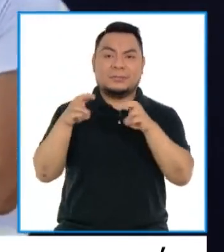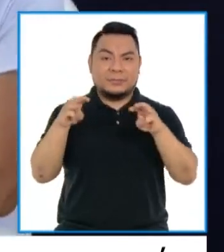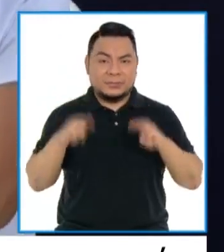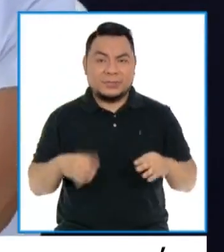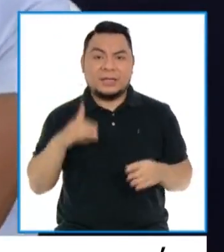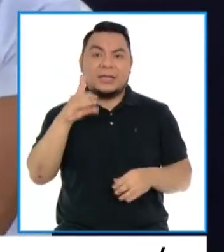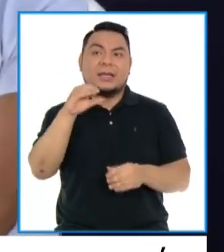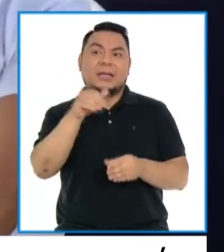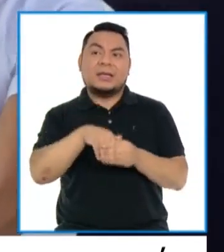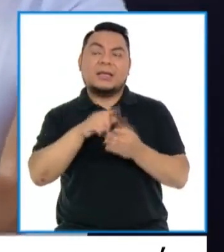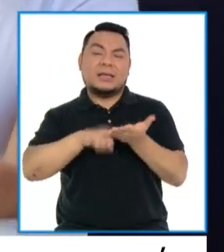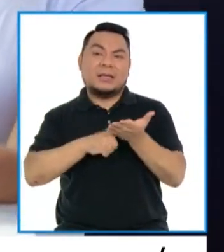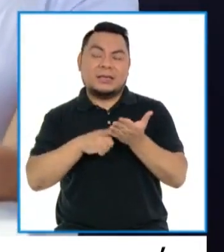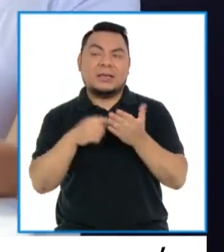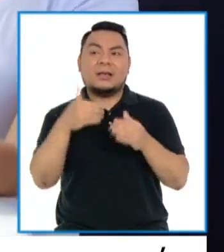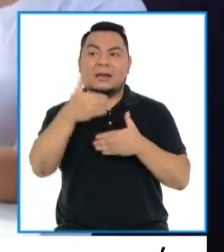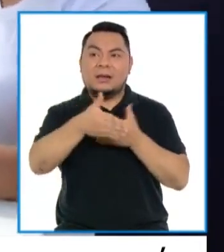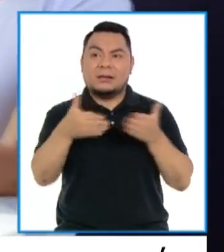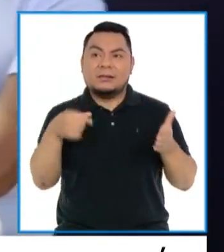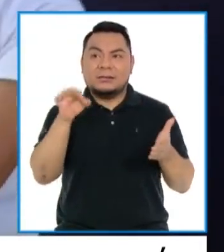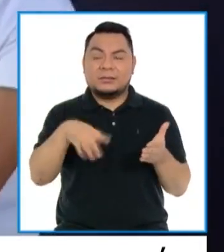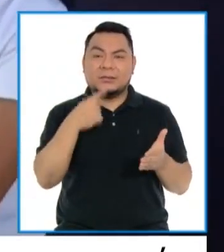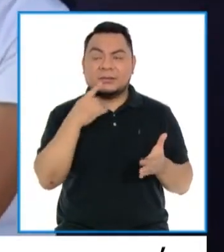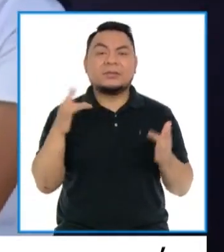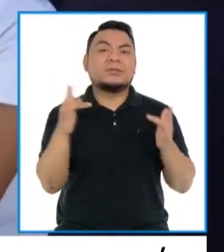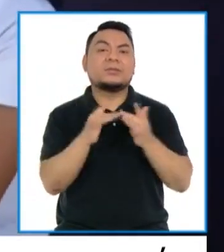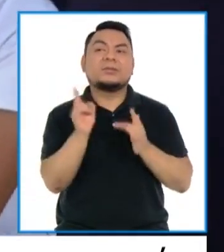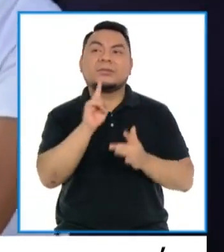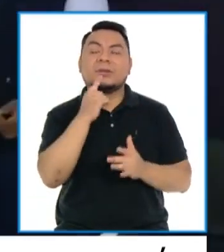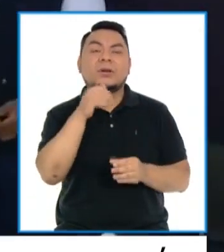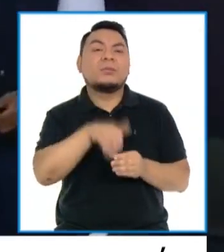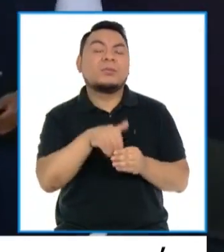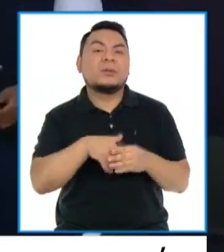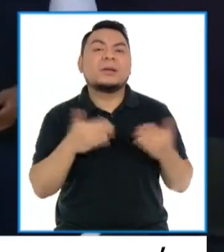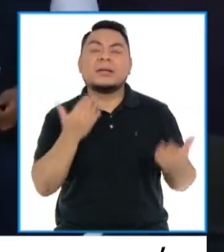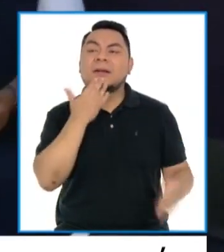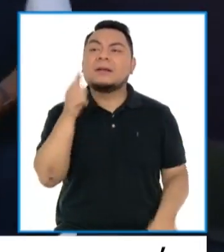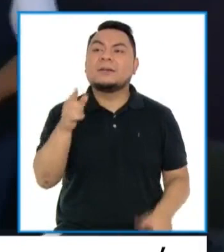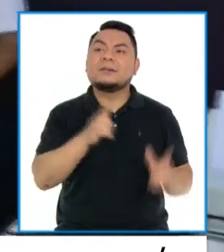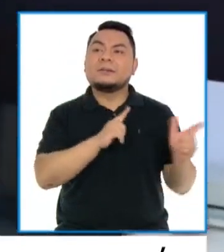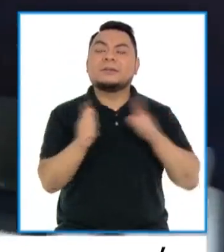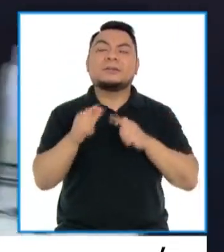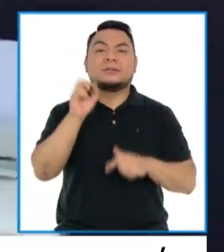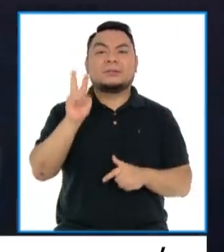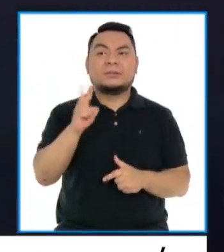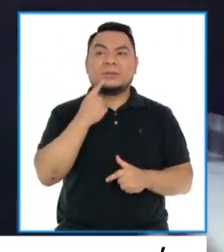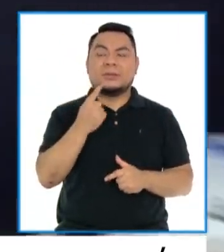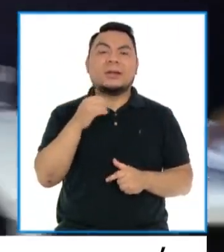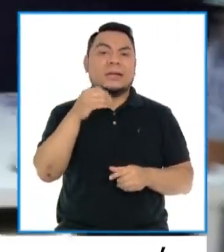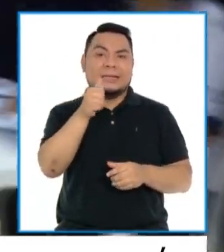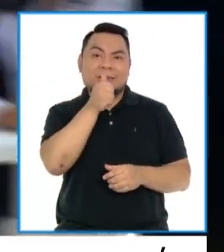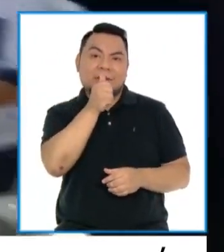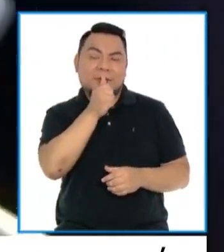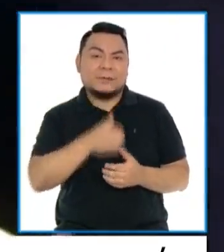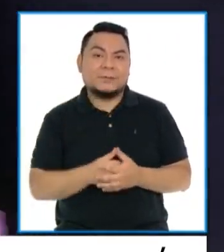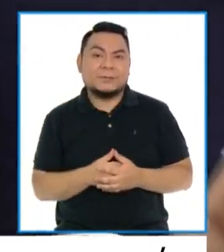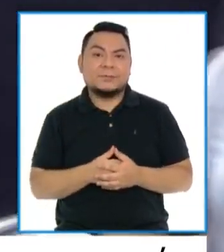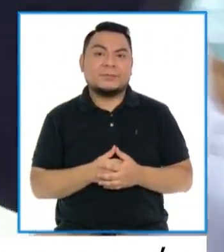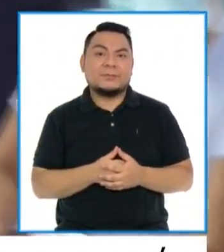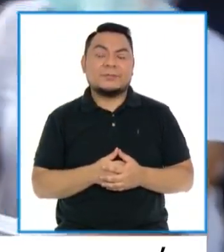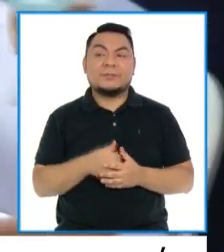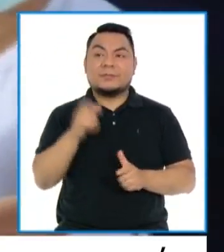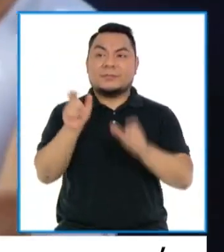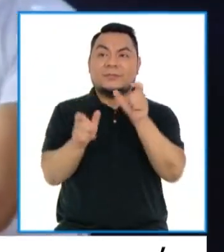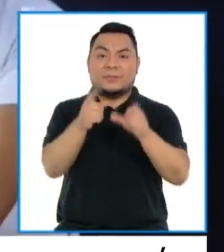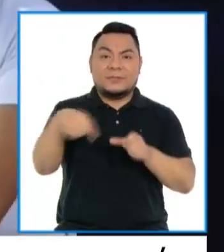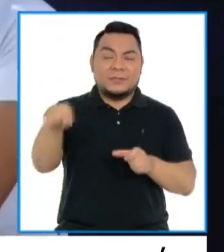el DNI en una cajita para evitar el contacto con los votantes, quienes disponen de dos cámaras secretas. El